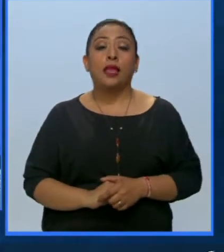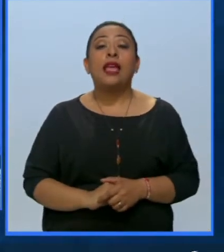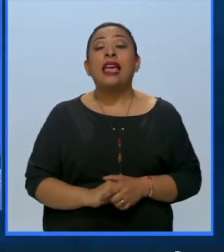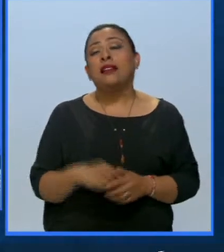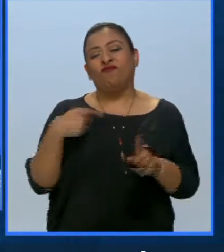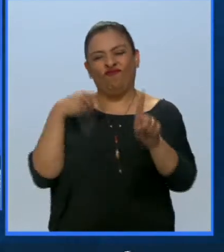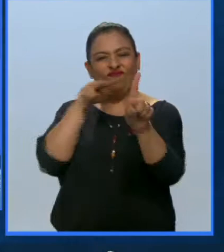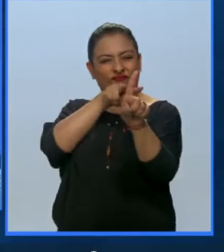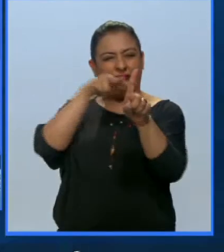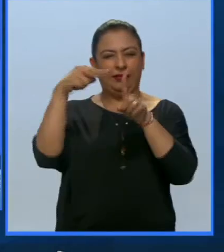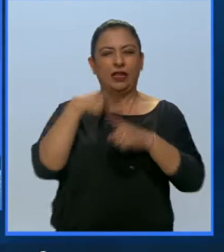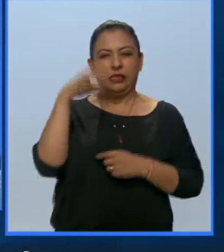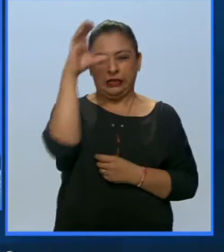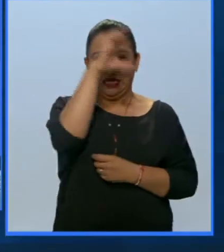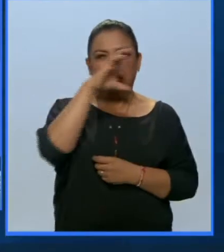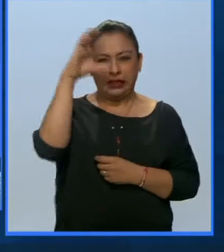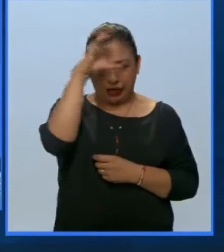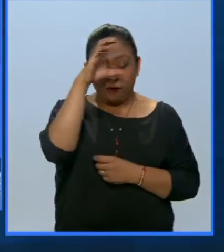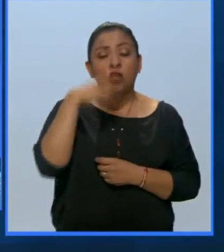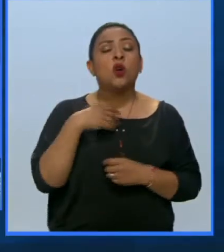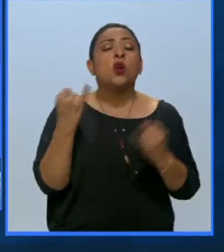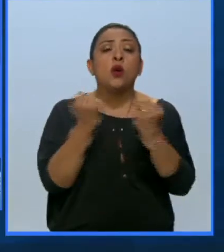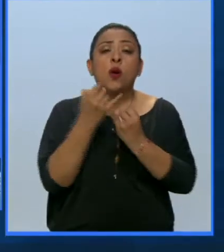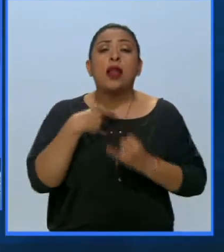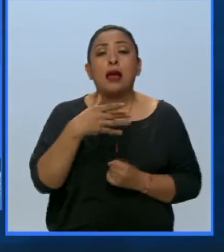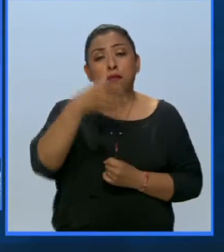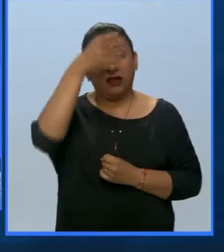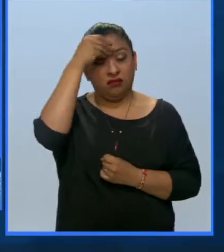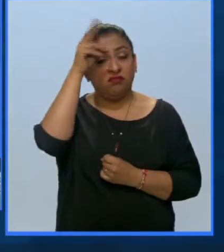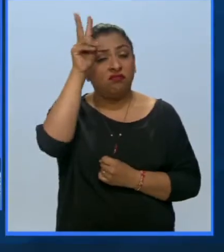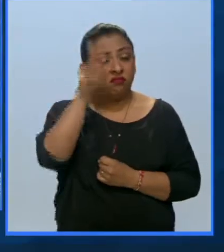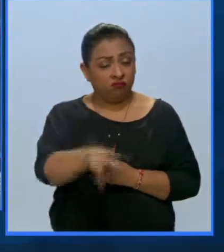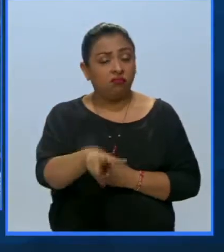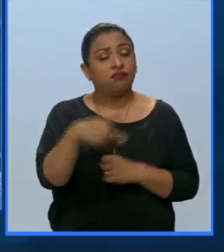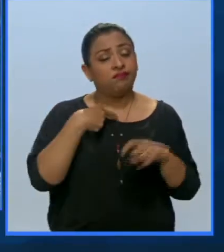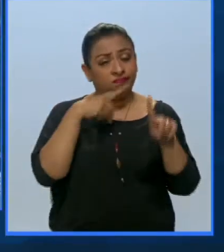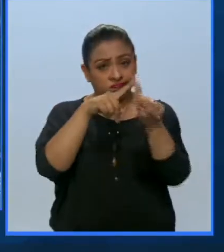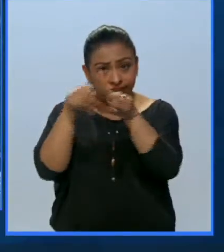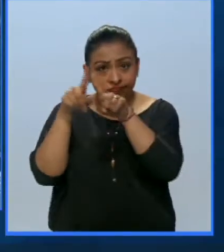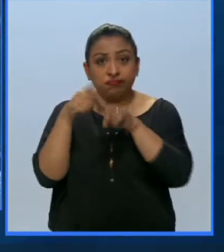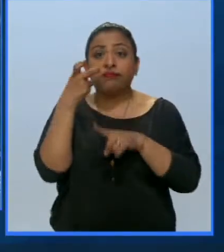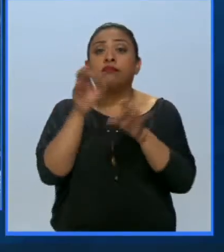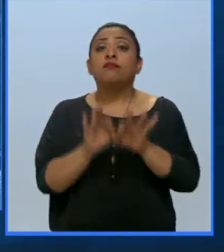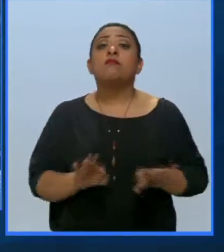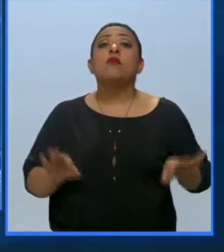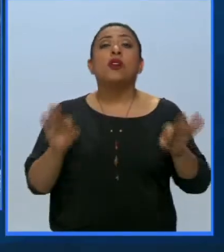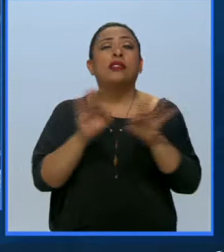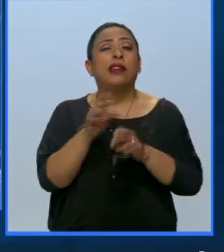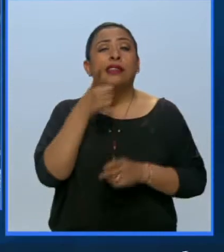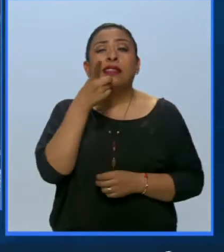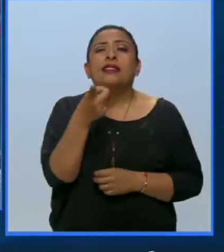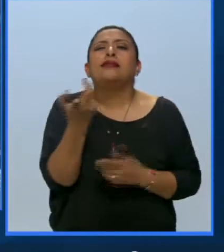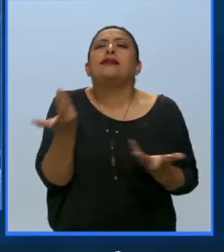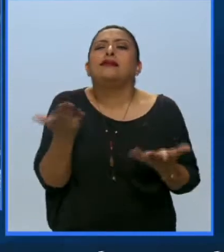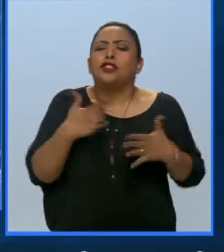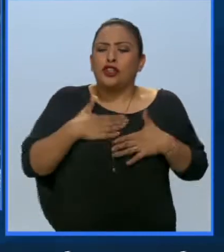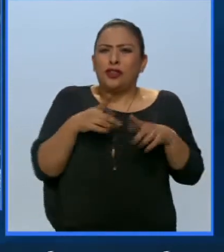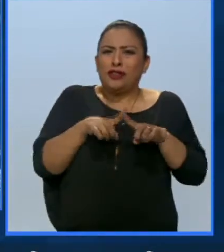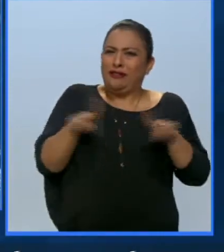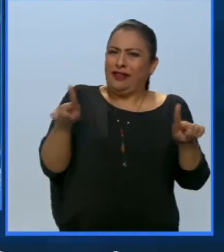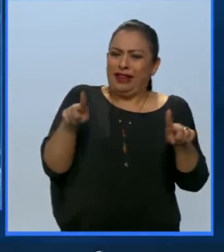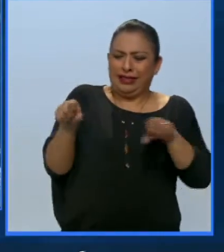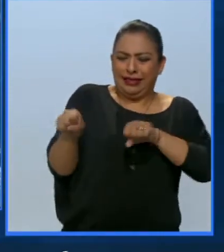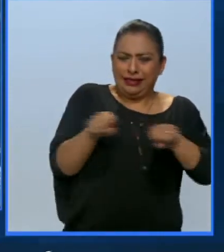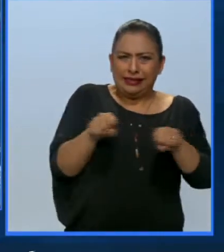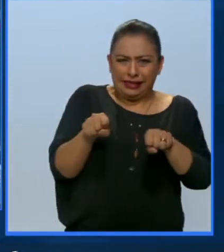Desde el punto de vista científico también hemos aprendido mucho y en ese sentido es importante subrayar qué es lo que hace diferente al